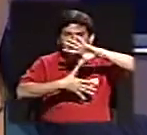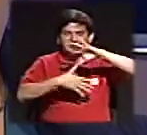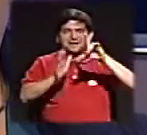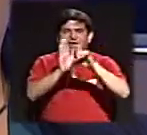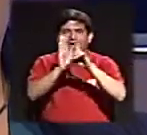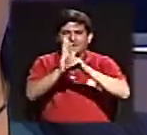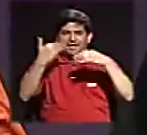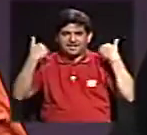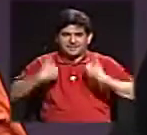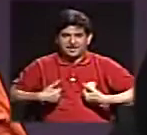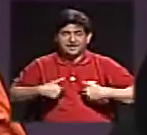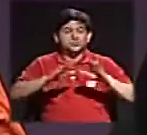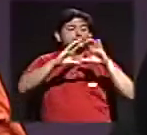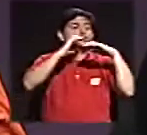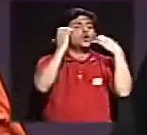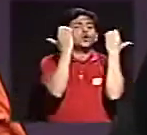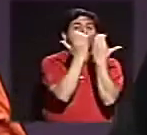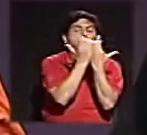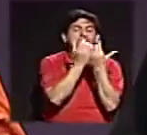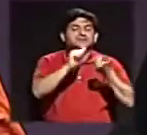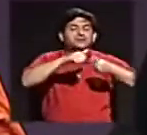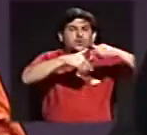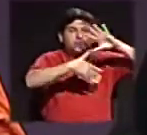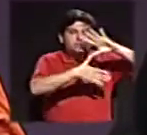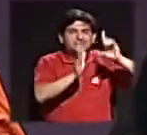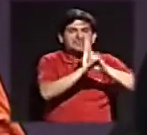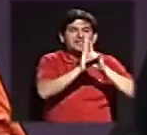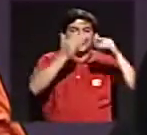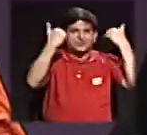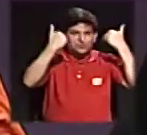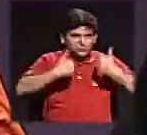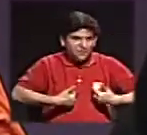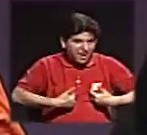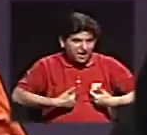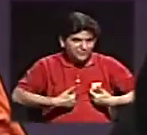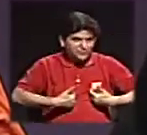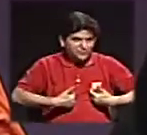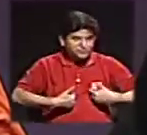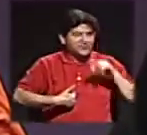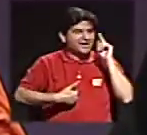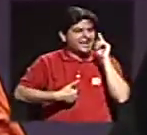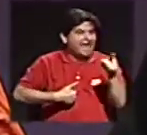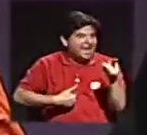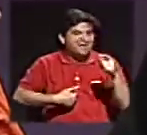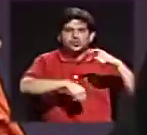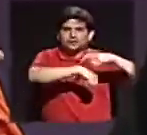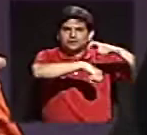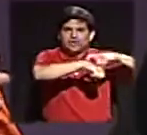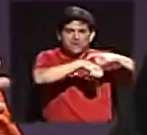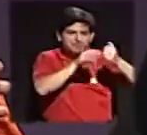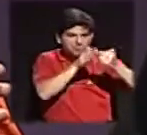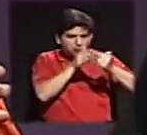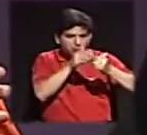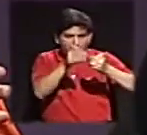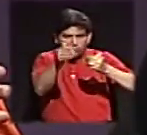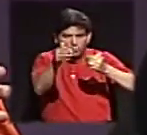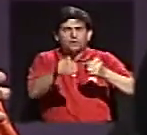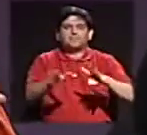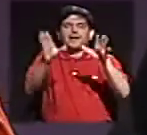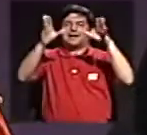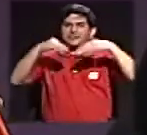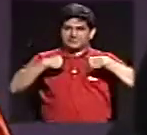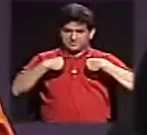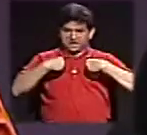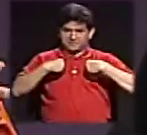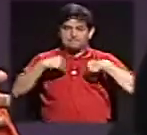Humanos, ¿verdad? La Comisión Interamericana de Derechos Humanos va a tener un periodo de admisibilidad.